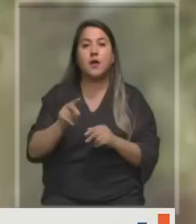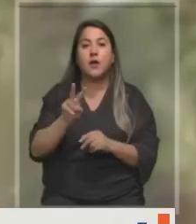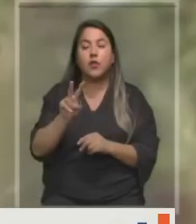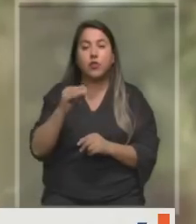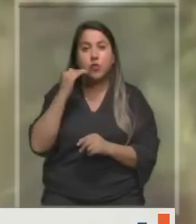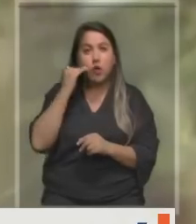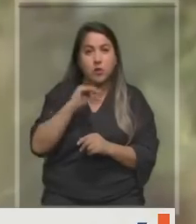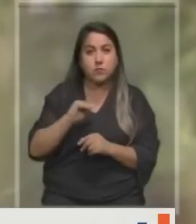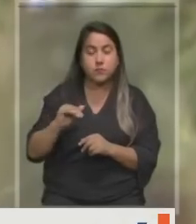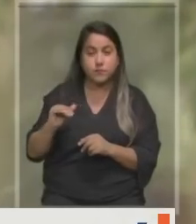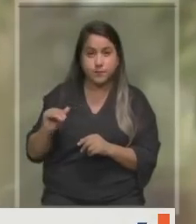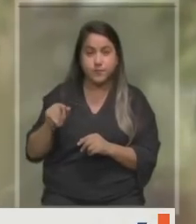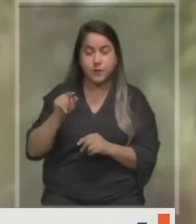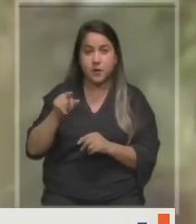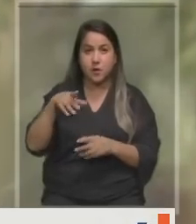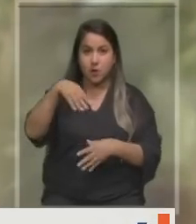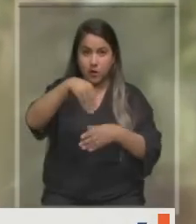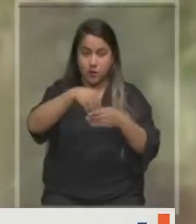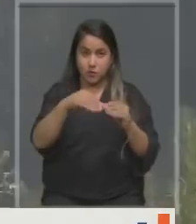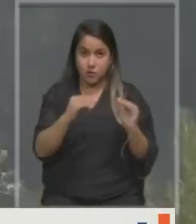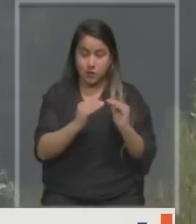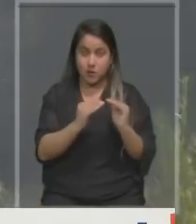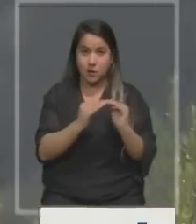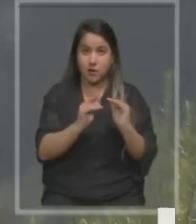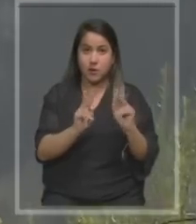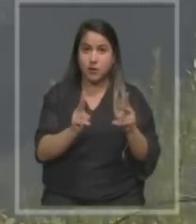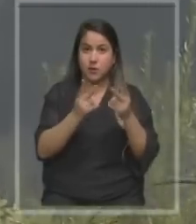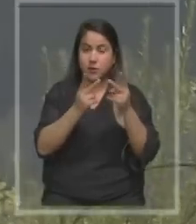del domicilio ubicado en esta conflictiva toma